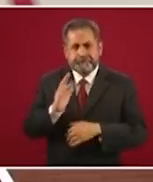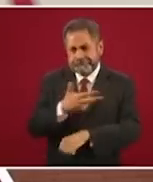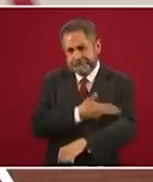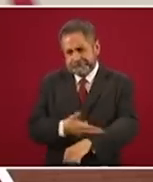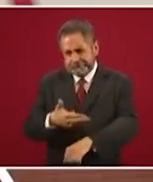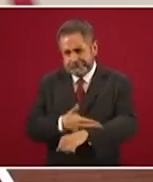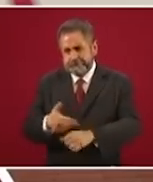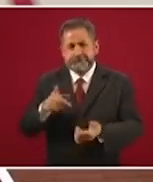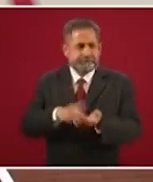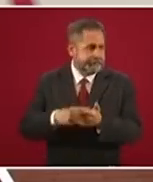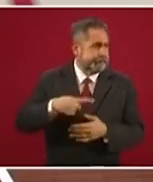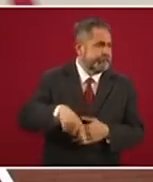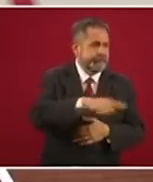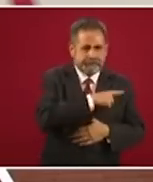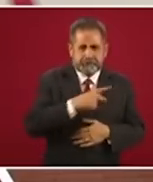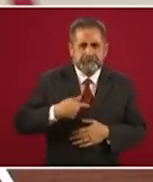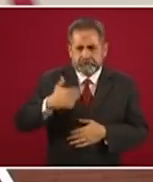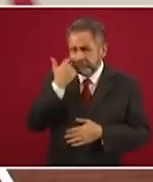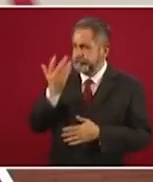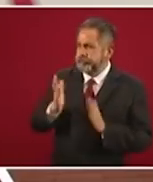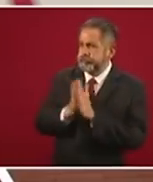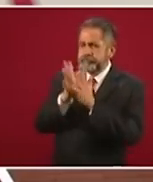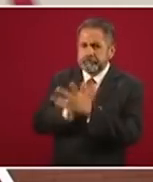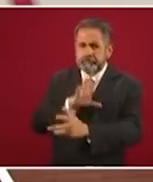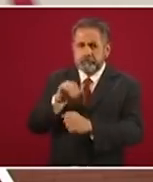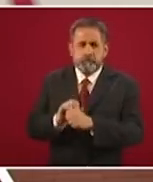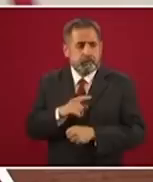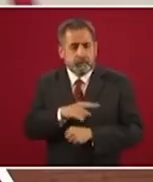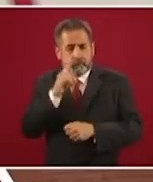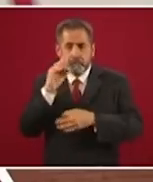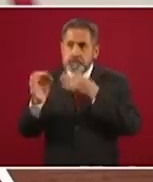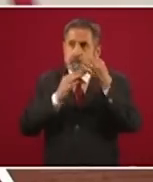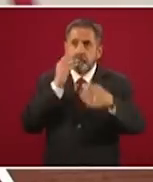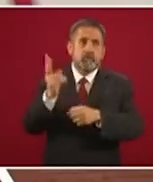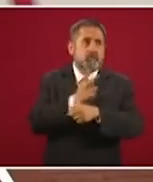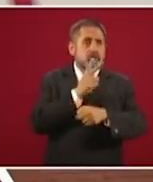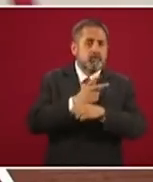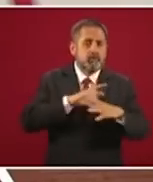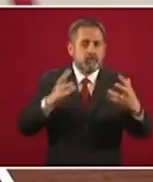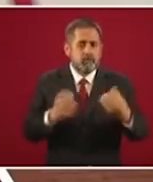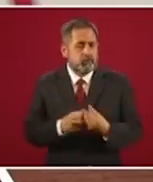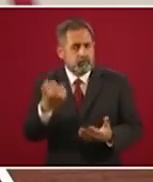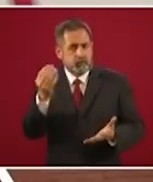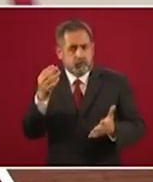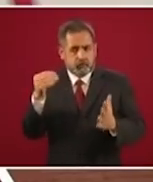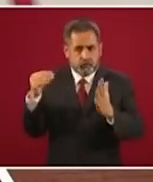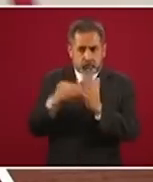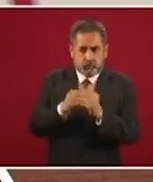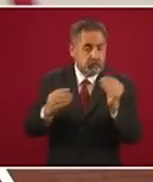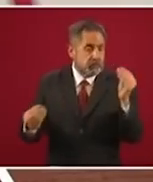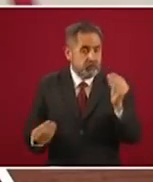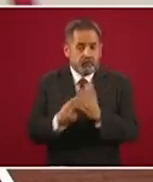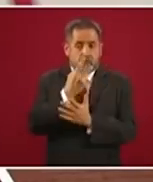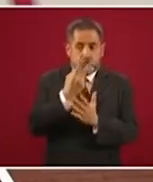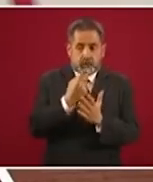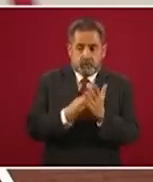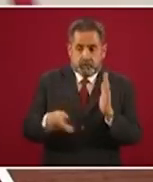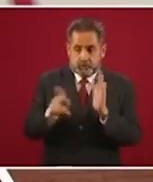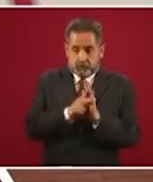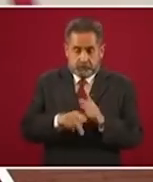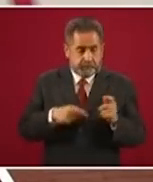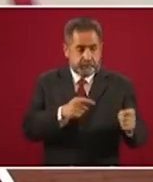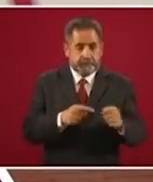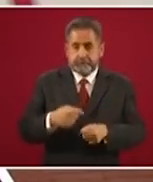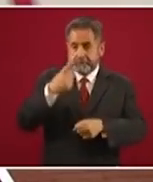también gente interesada en participar. De la convocatoria de cerca de casi 9,000 nuevas plazas, en